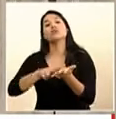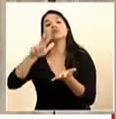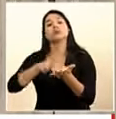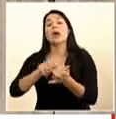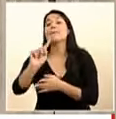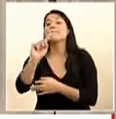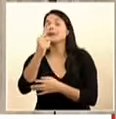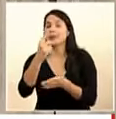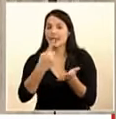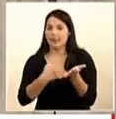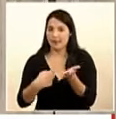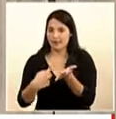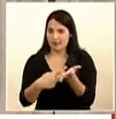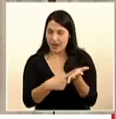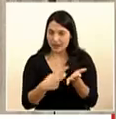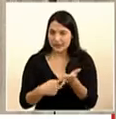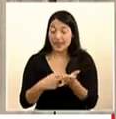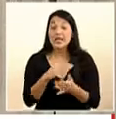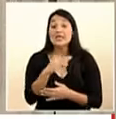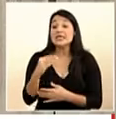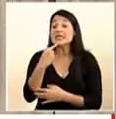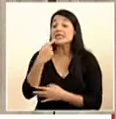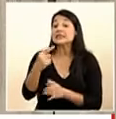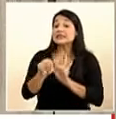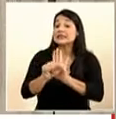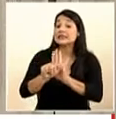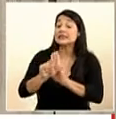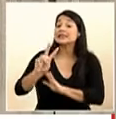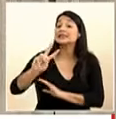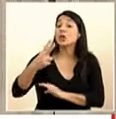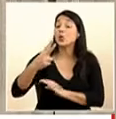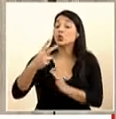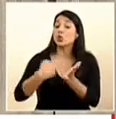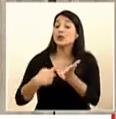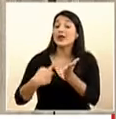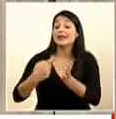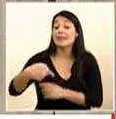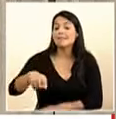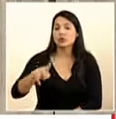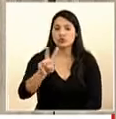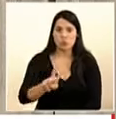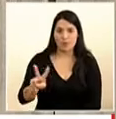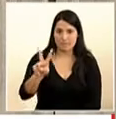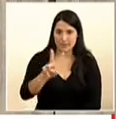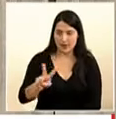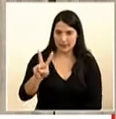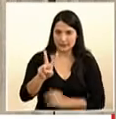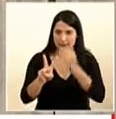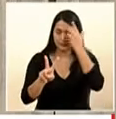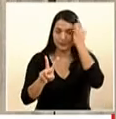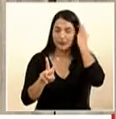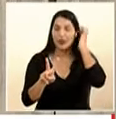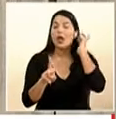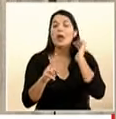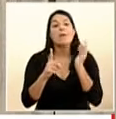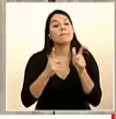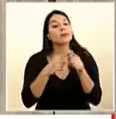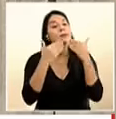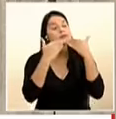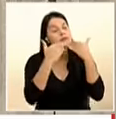y se proyectan la asamblea legisaltiva un segundo debate para el día viernes lo primero decir que le agradezco profundamente